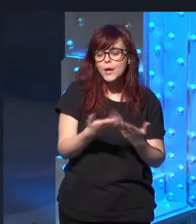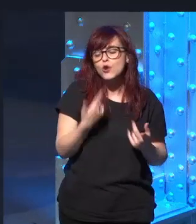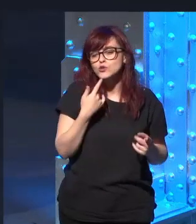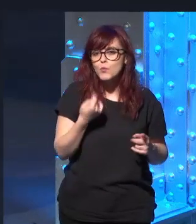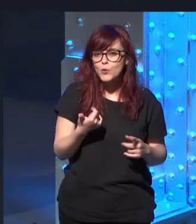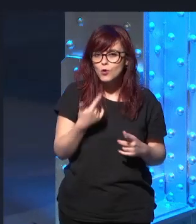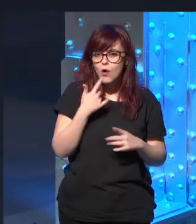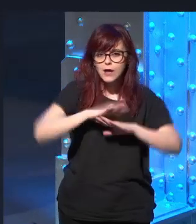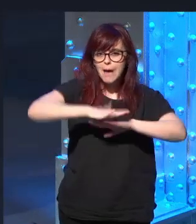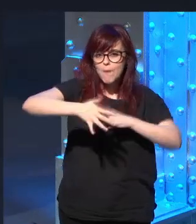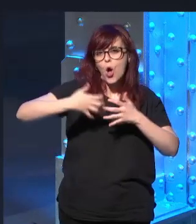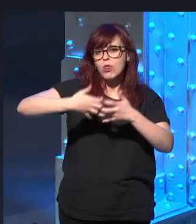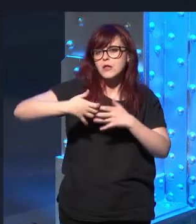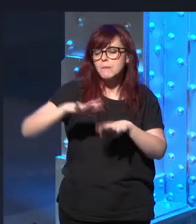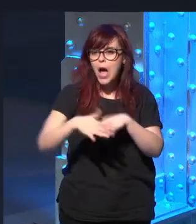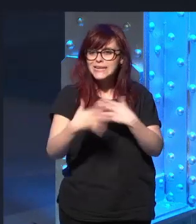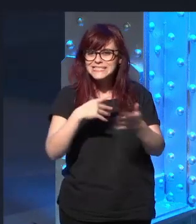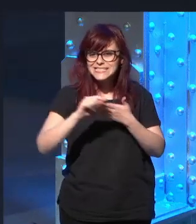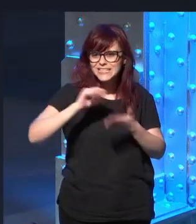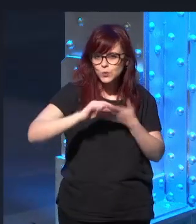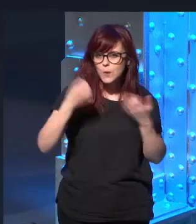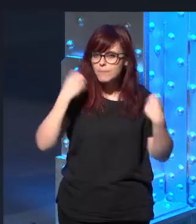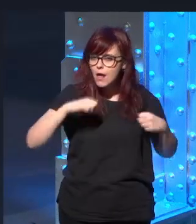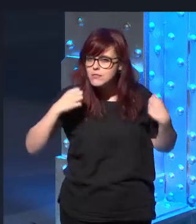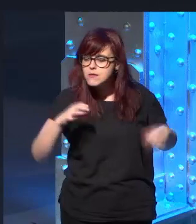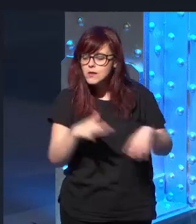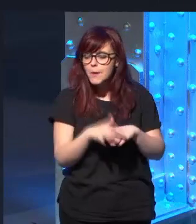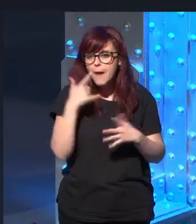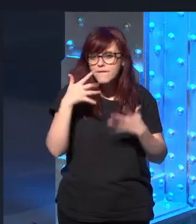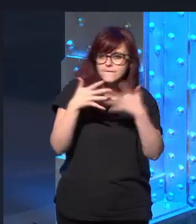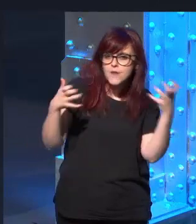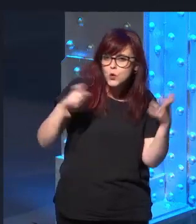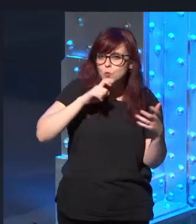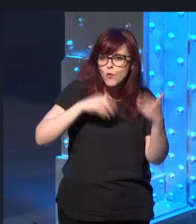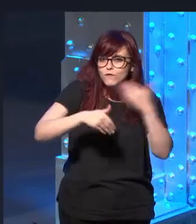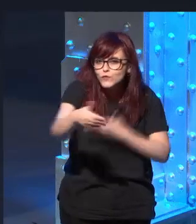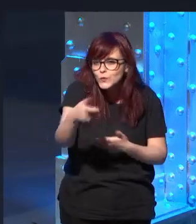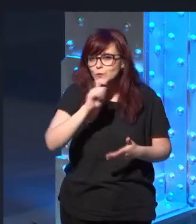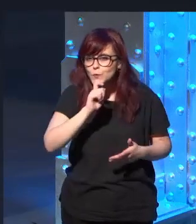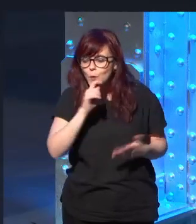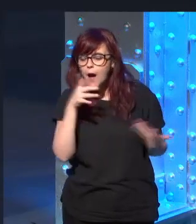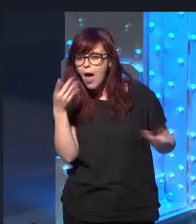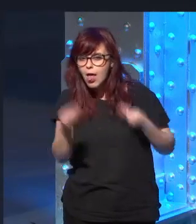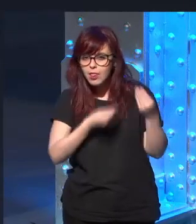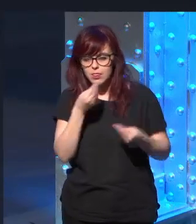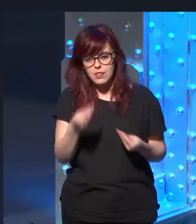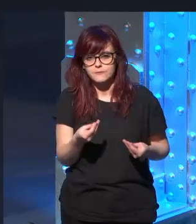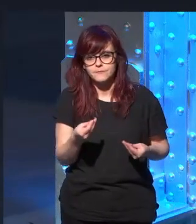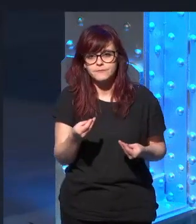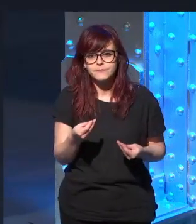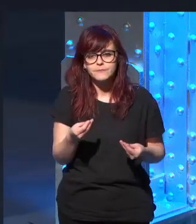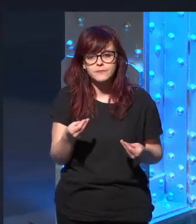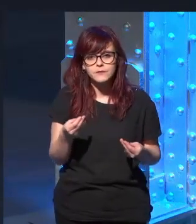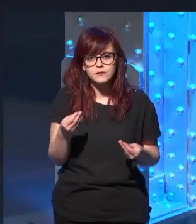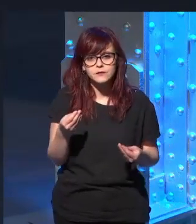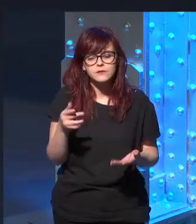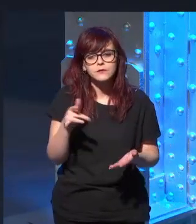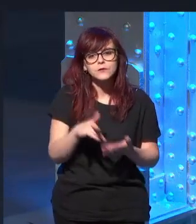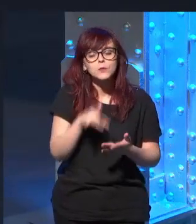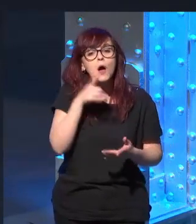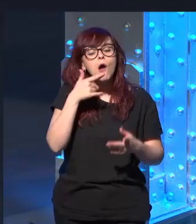poco campo de batalla con la escritura o con lo que irá a hacer a un futuro, que posiblemente terminará pareciéndose